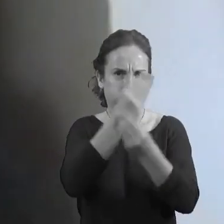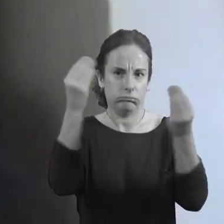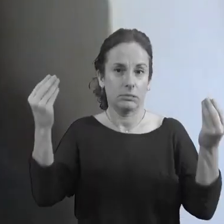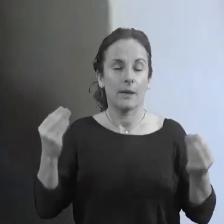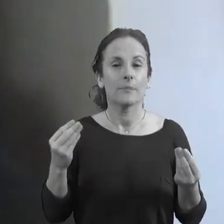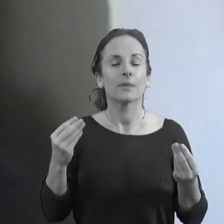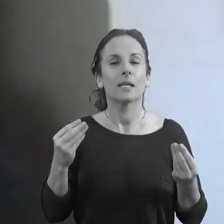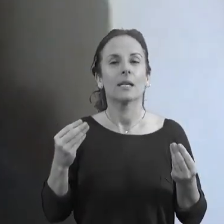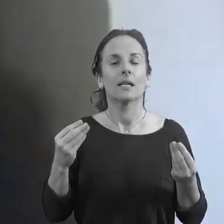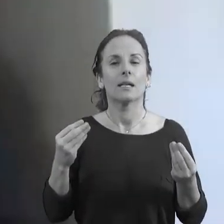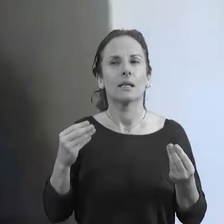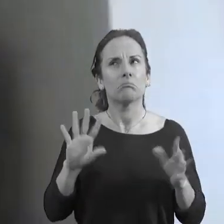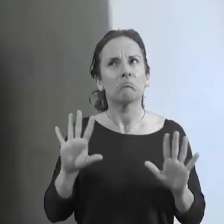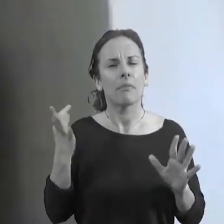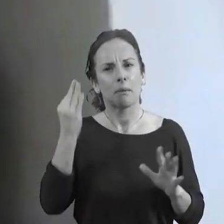desde